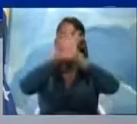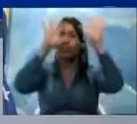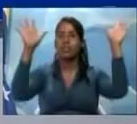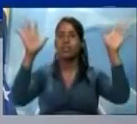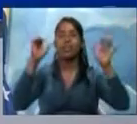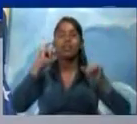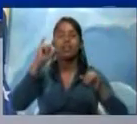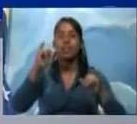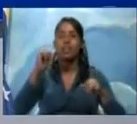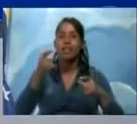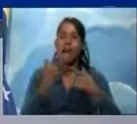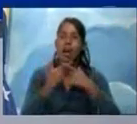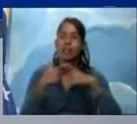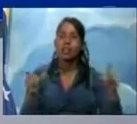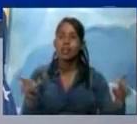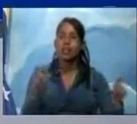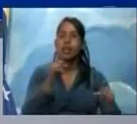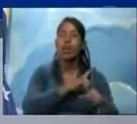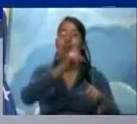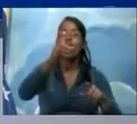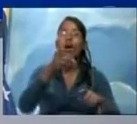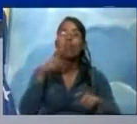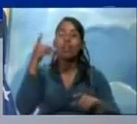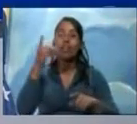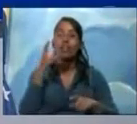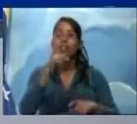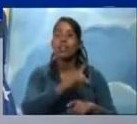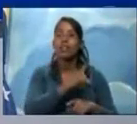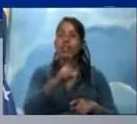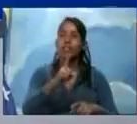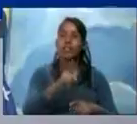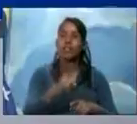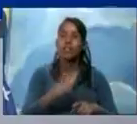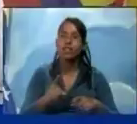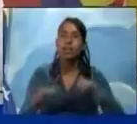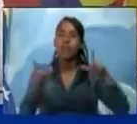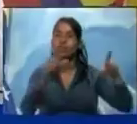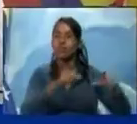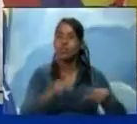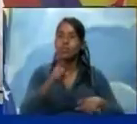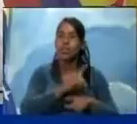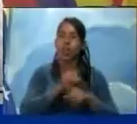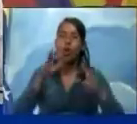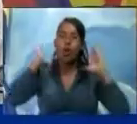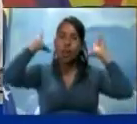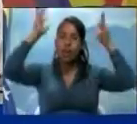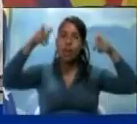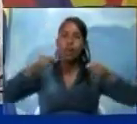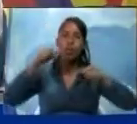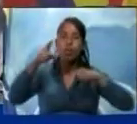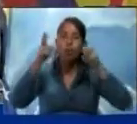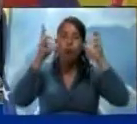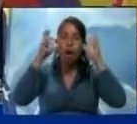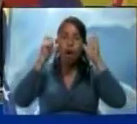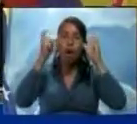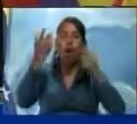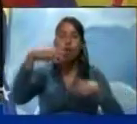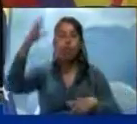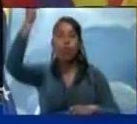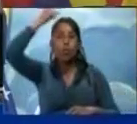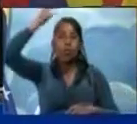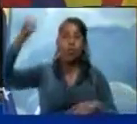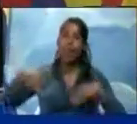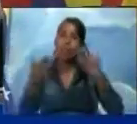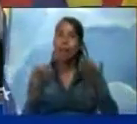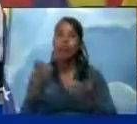maravillas y ha librado a Daniel del foso de los leones. Oiga, un rey